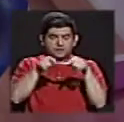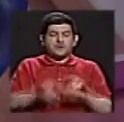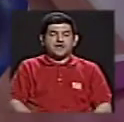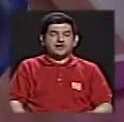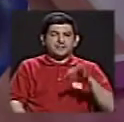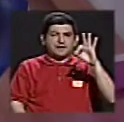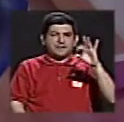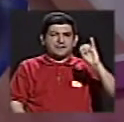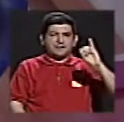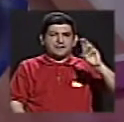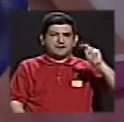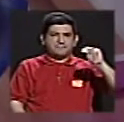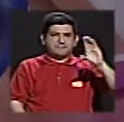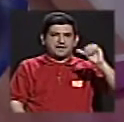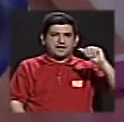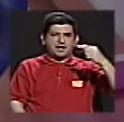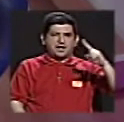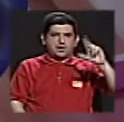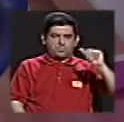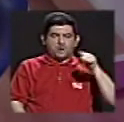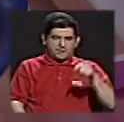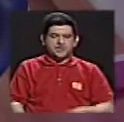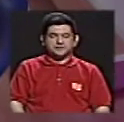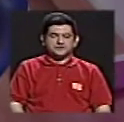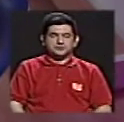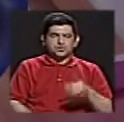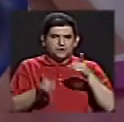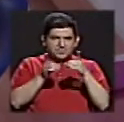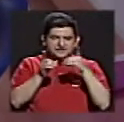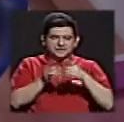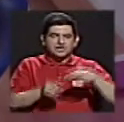Fincagua, en el distrito de Orquetas.